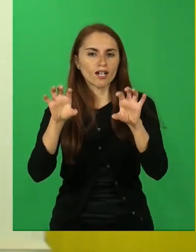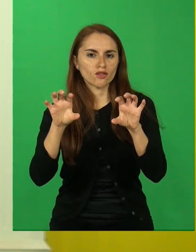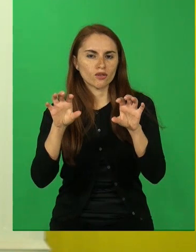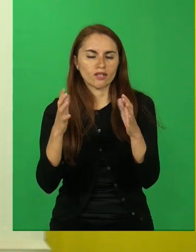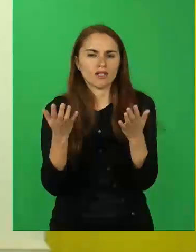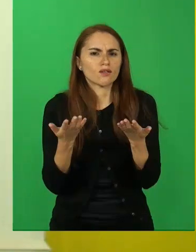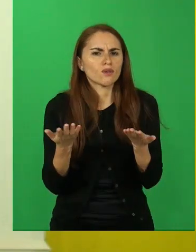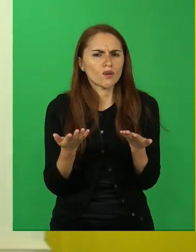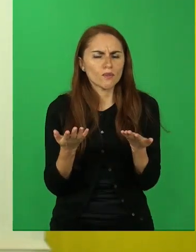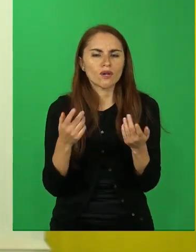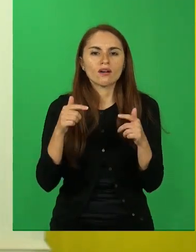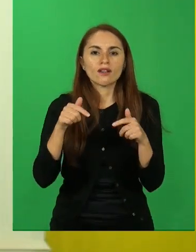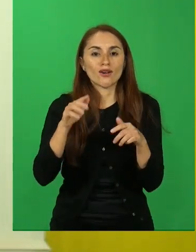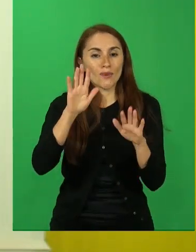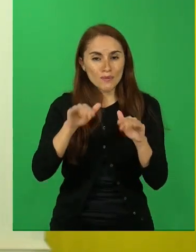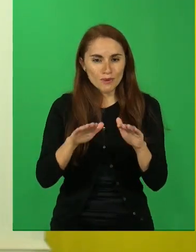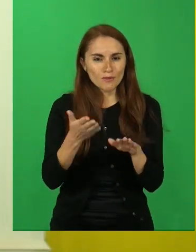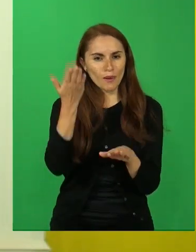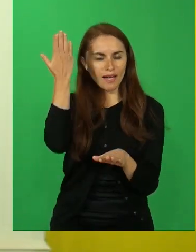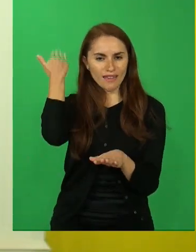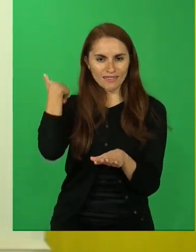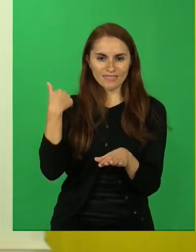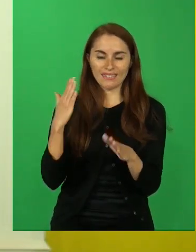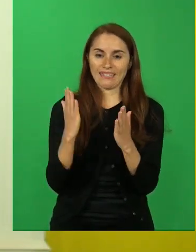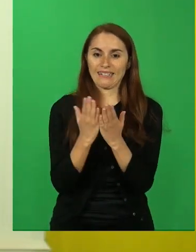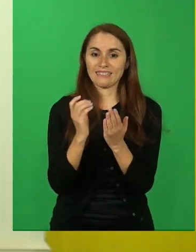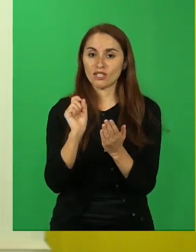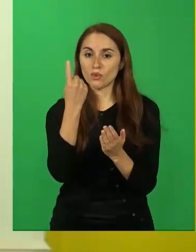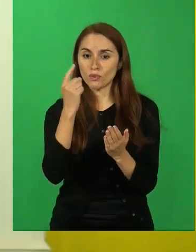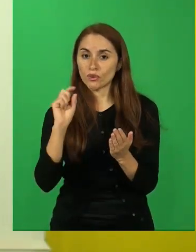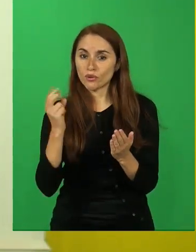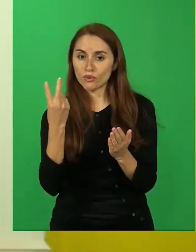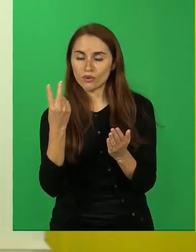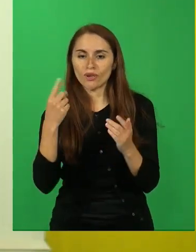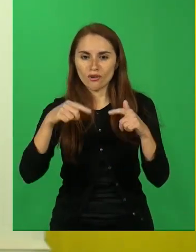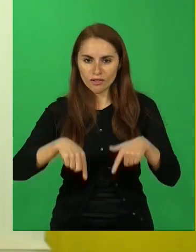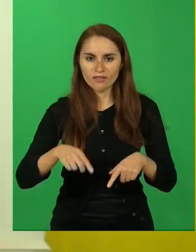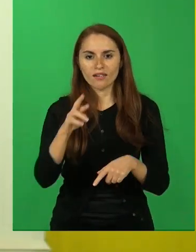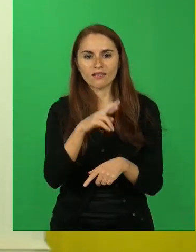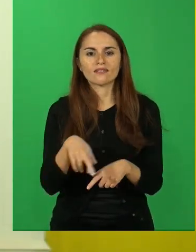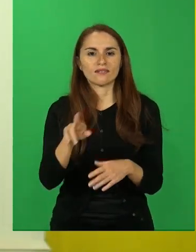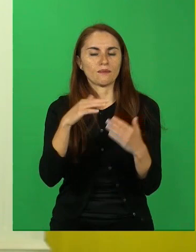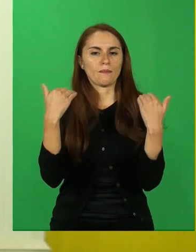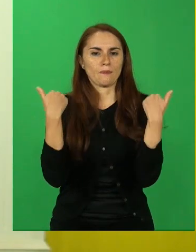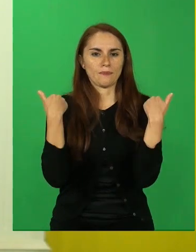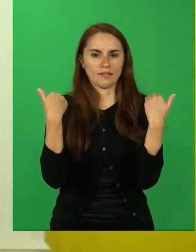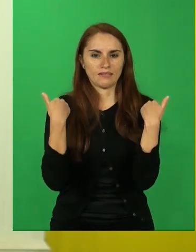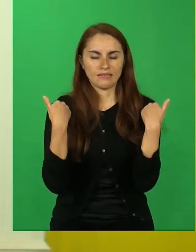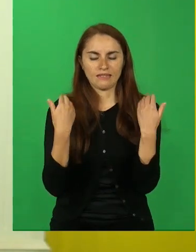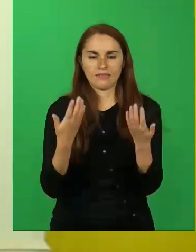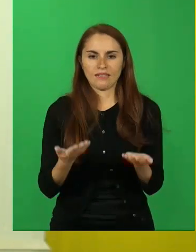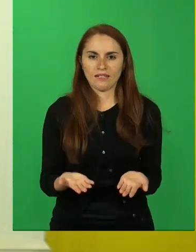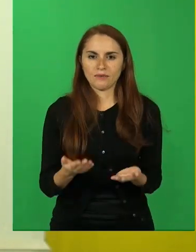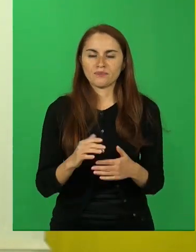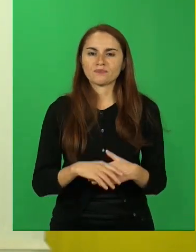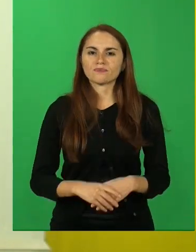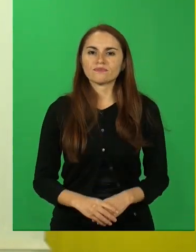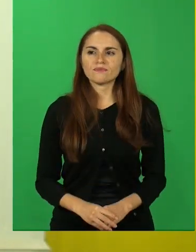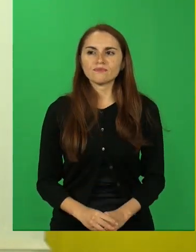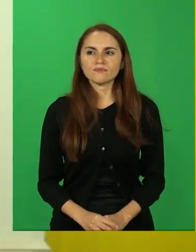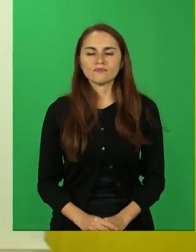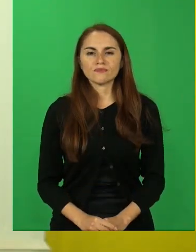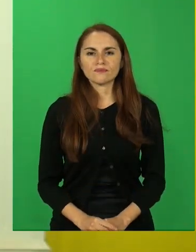lo que estuvimos trabajando la clase 1 y la clase 2, hoy lo vamos a practicar en esta